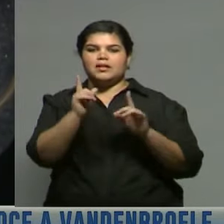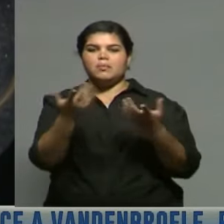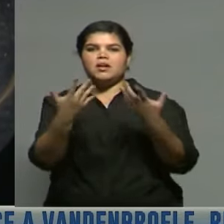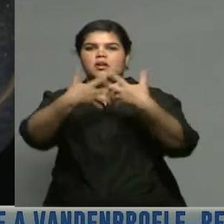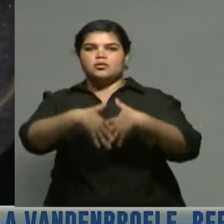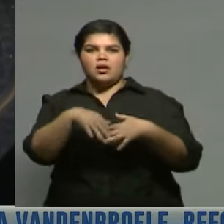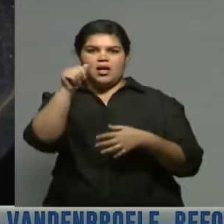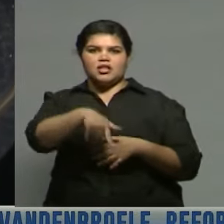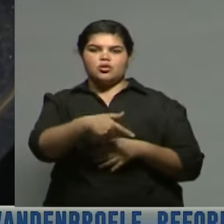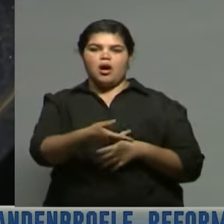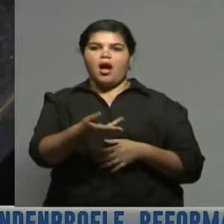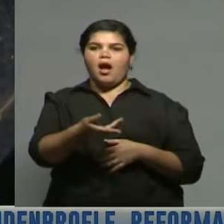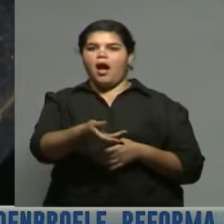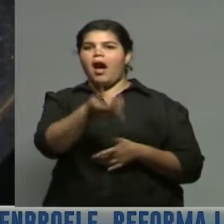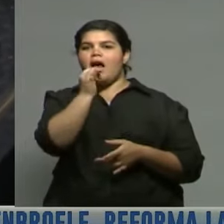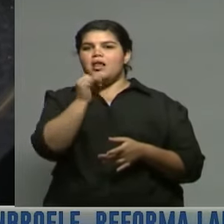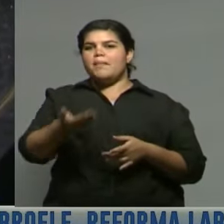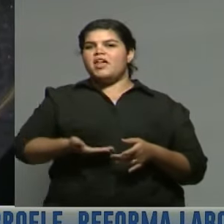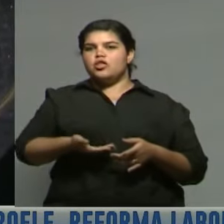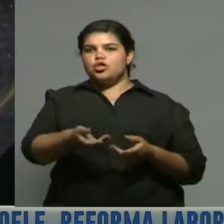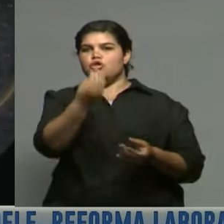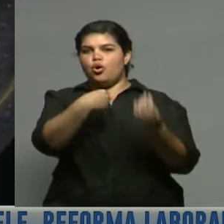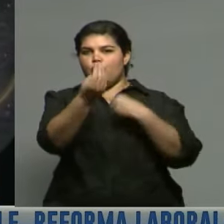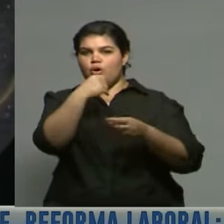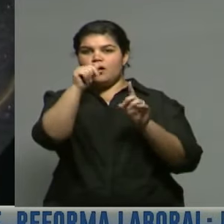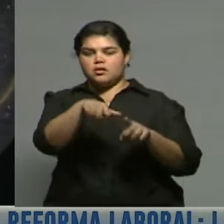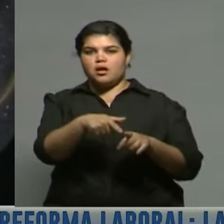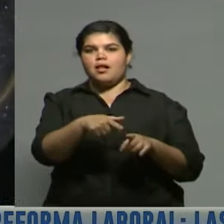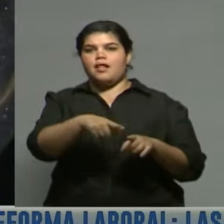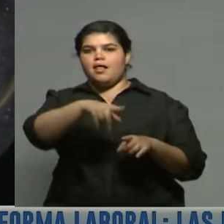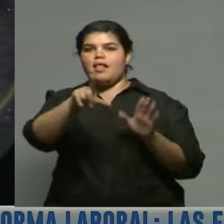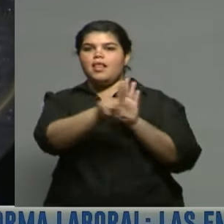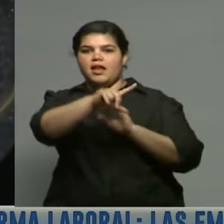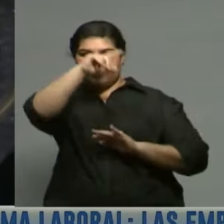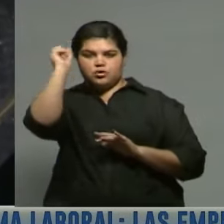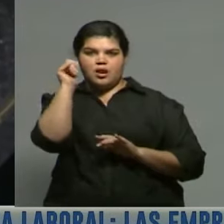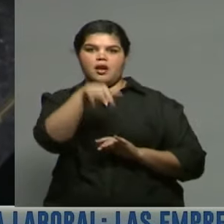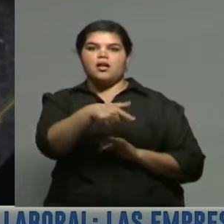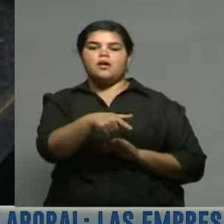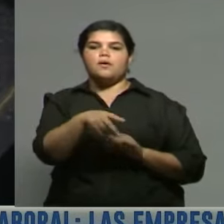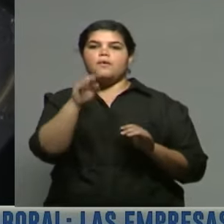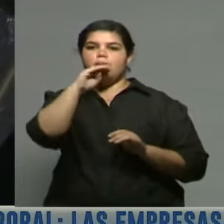con que es un alimento, y así está tratado en la Ley Nacional de Bebida Nacional, de Vino Argentino Bebida Nacional.